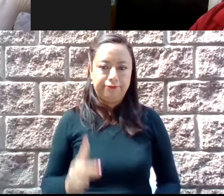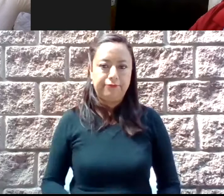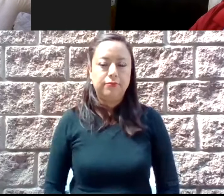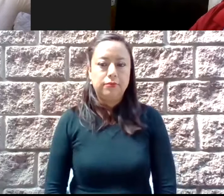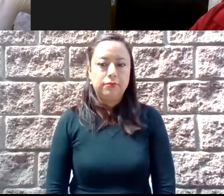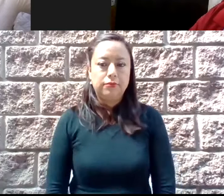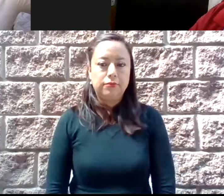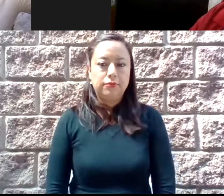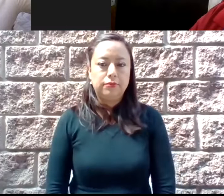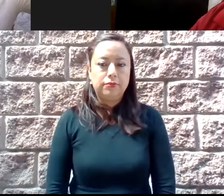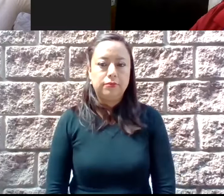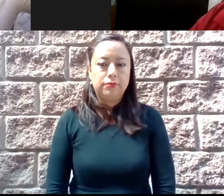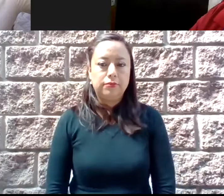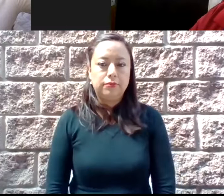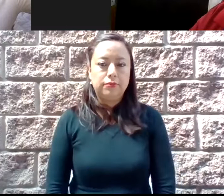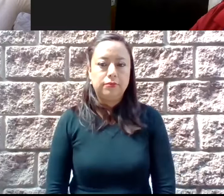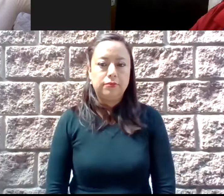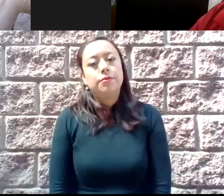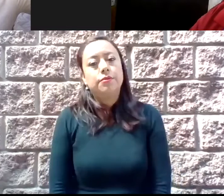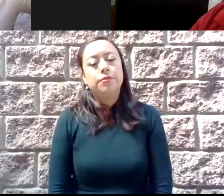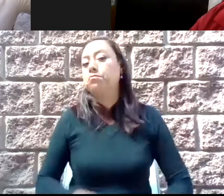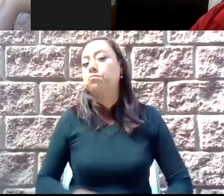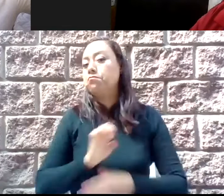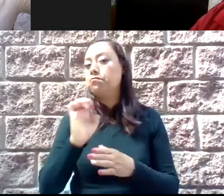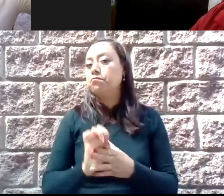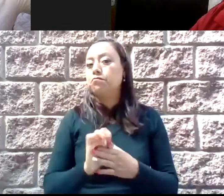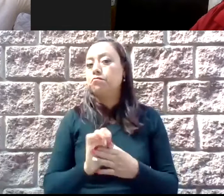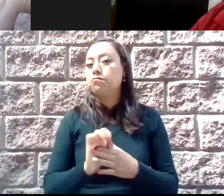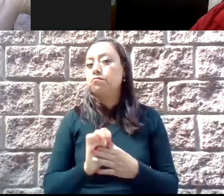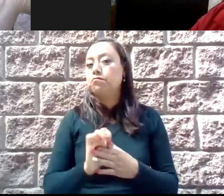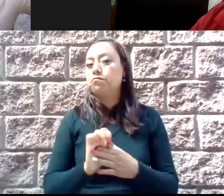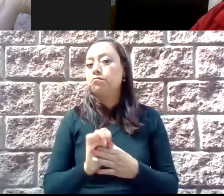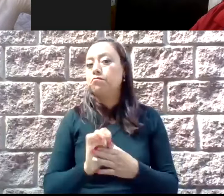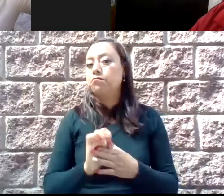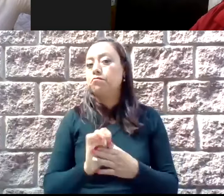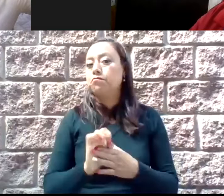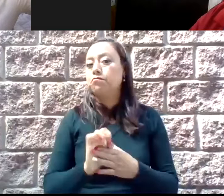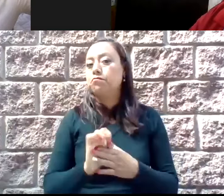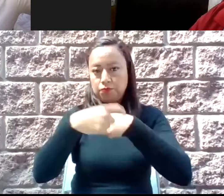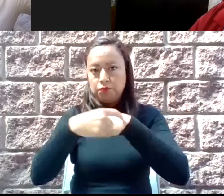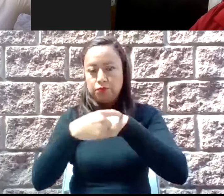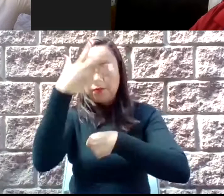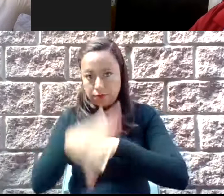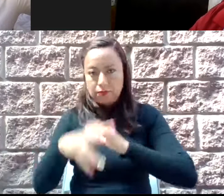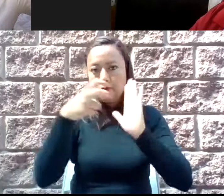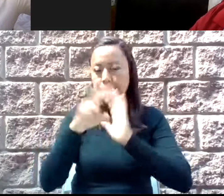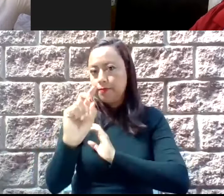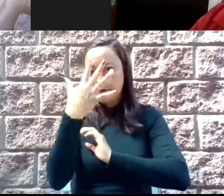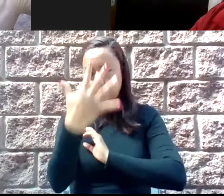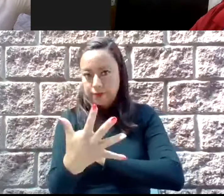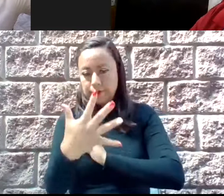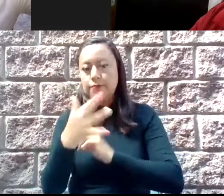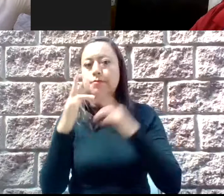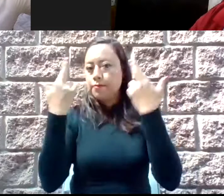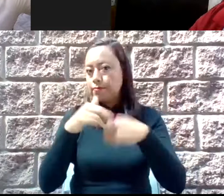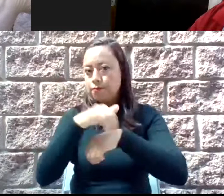No habiendo quien haga uso de la palabra, siendo las diez horas con treinta y cinco minutos, se levanta la vigésima sesión ordinaria de la